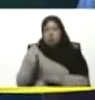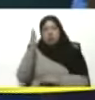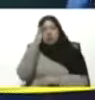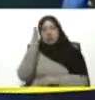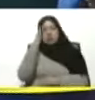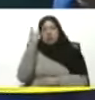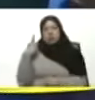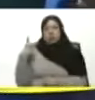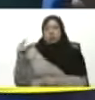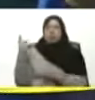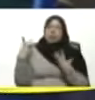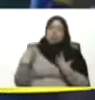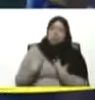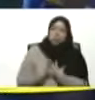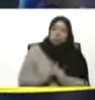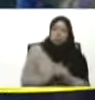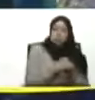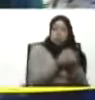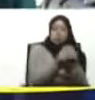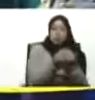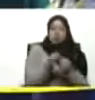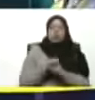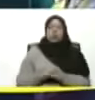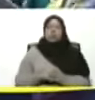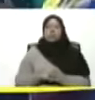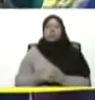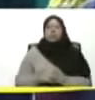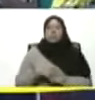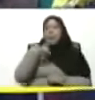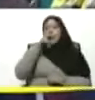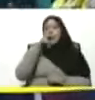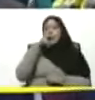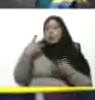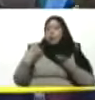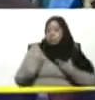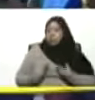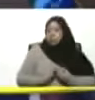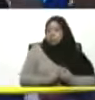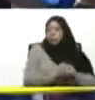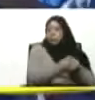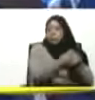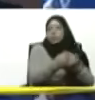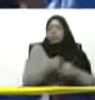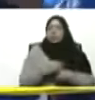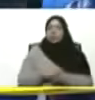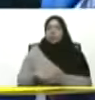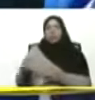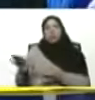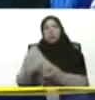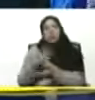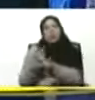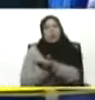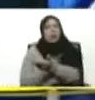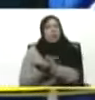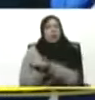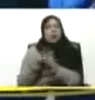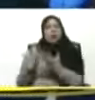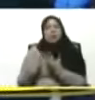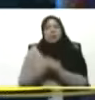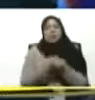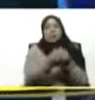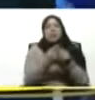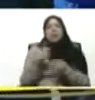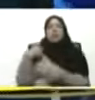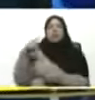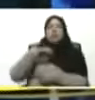encuentro. Vámonos para allá, vamos a su encuentro. Con Maduro para allá, vamos a su encuentro. Dios lo va de hermano, vamos a su encuentro. Vámonos